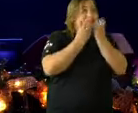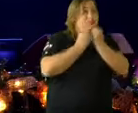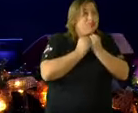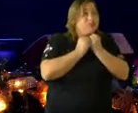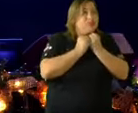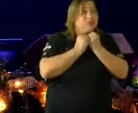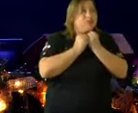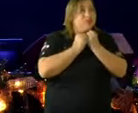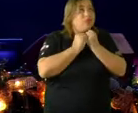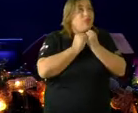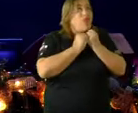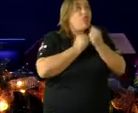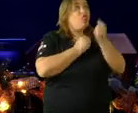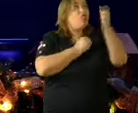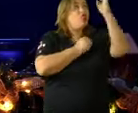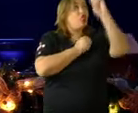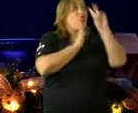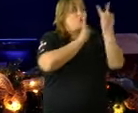permanece,